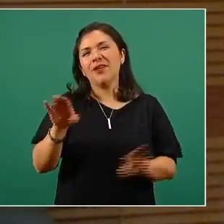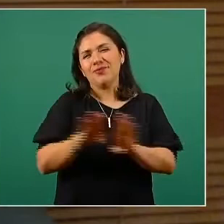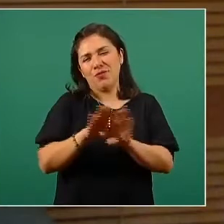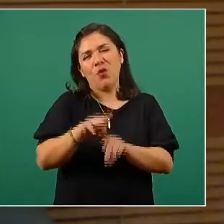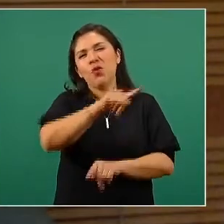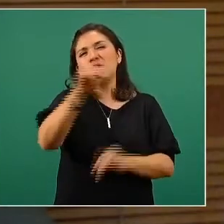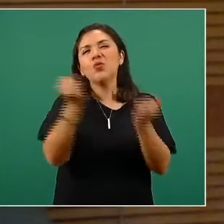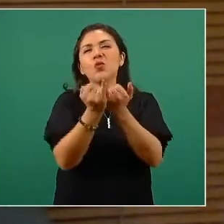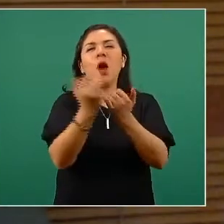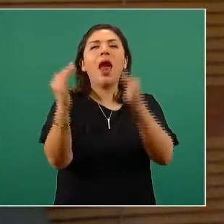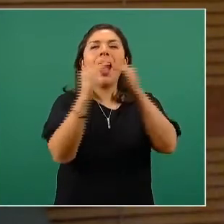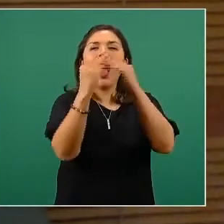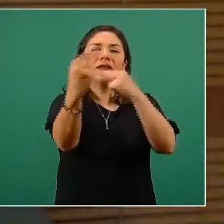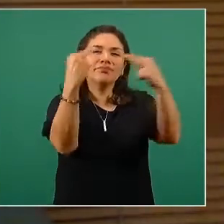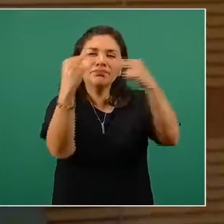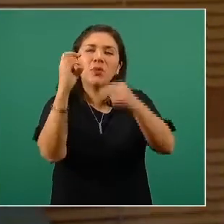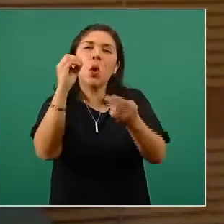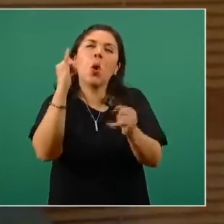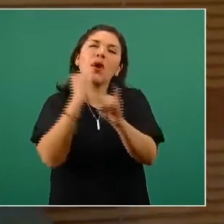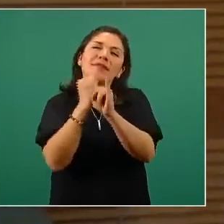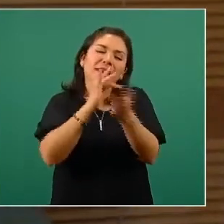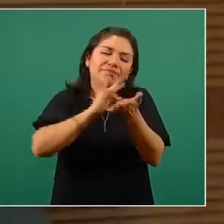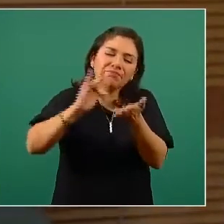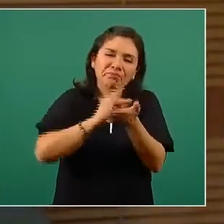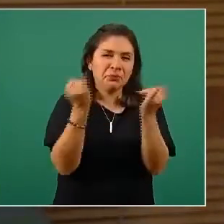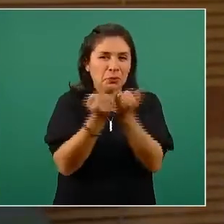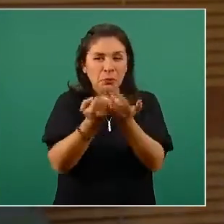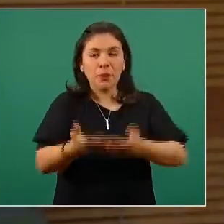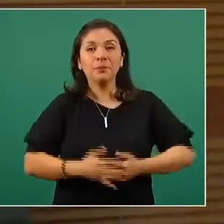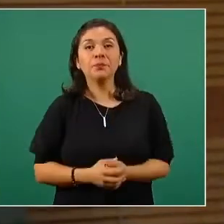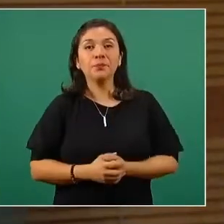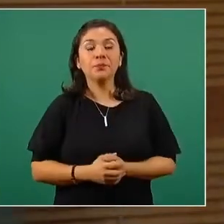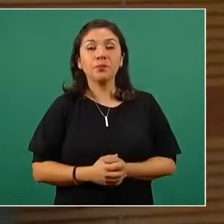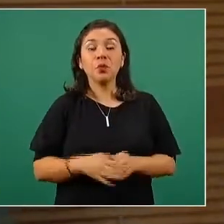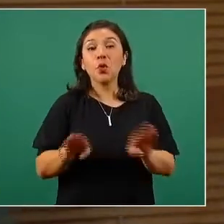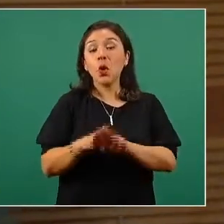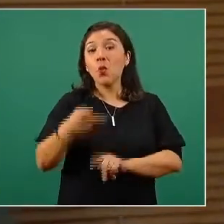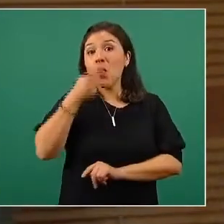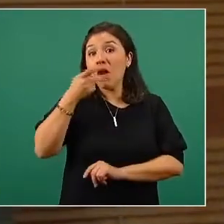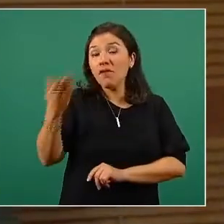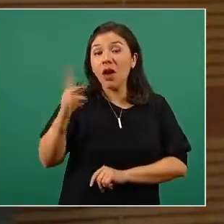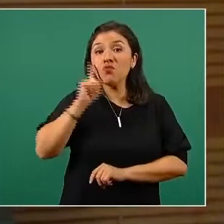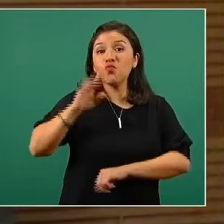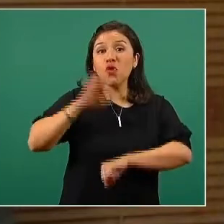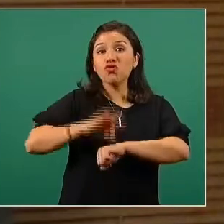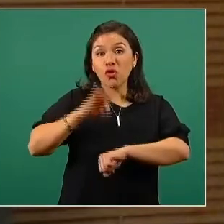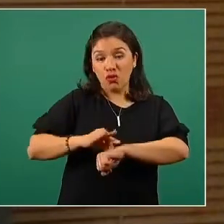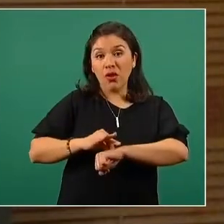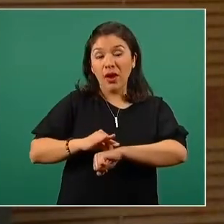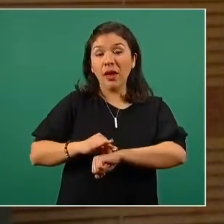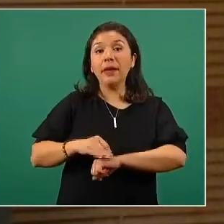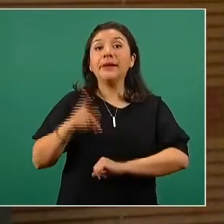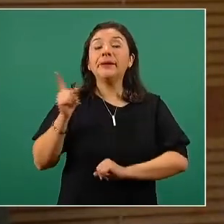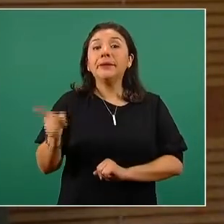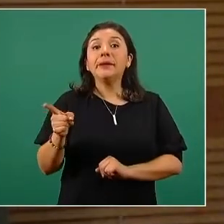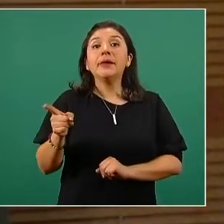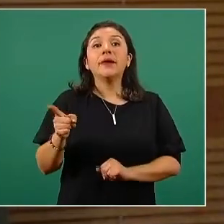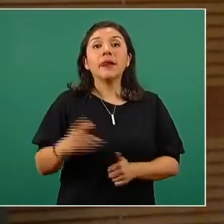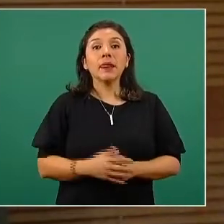sus casas o desde sus dispositivos. Como comentó la doctora Nocamendi,